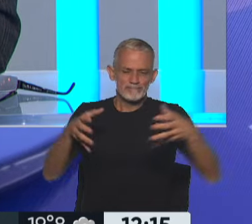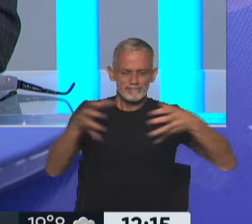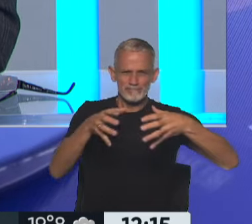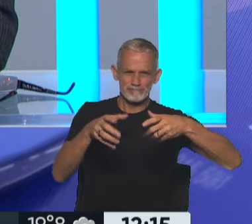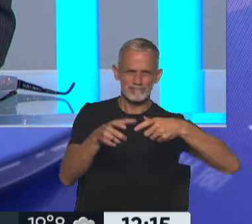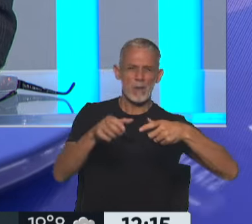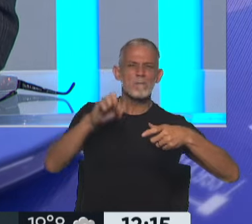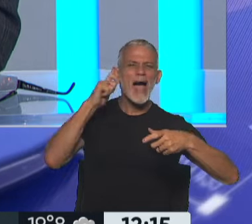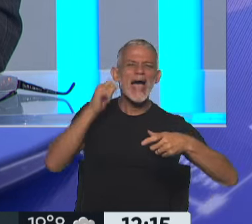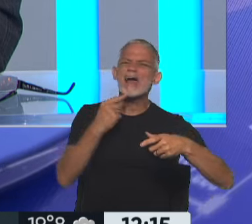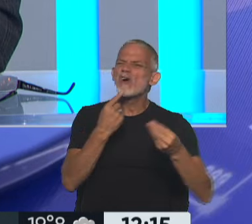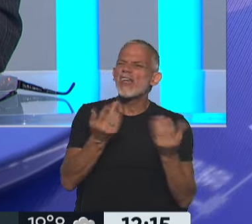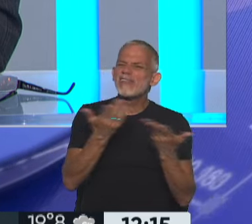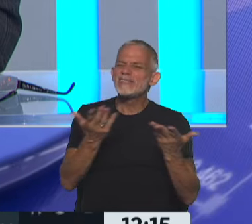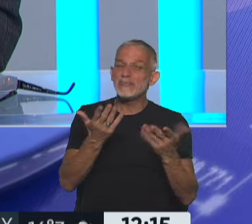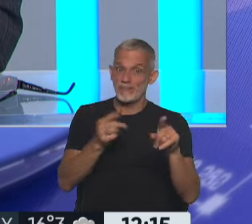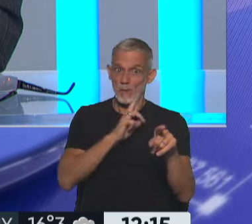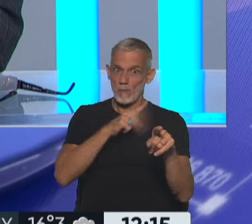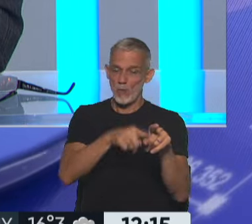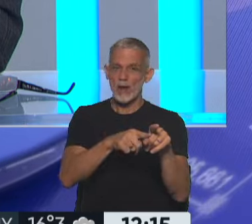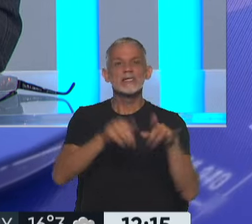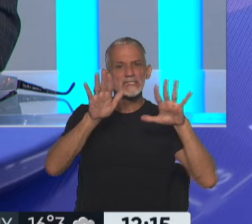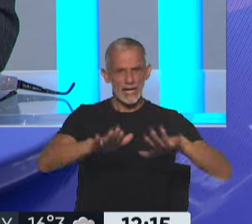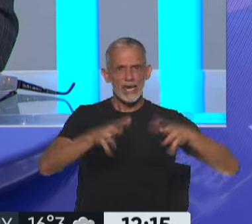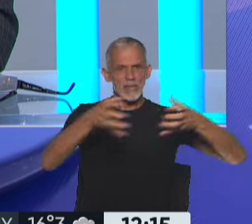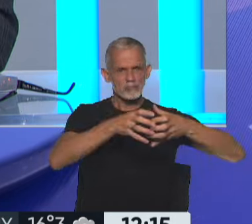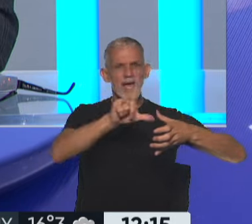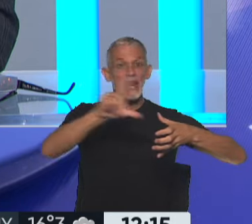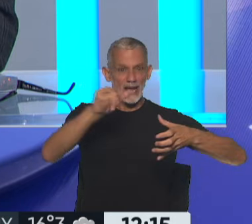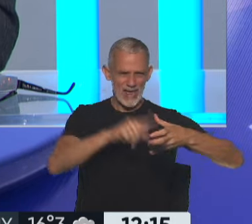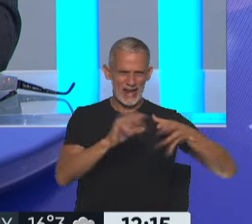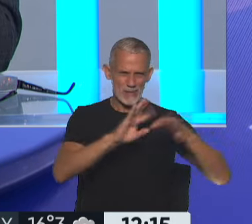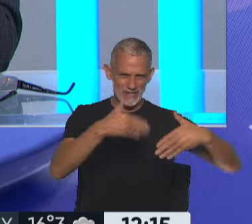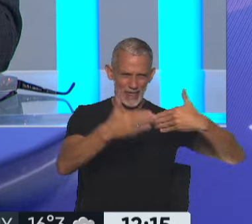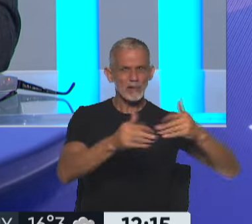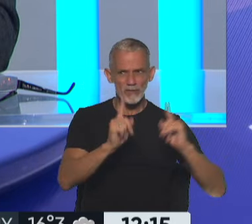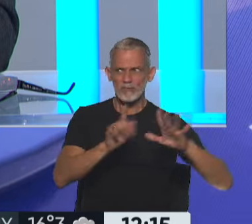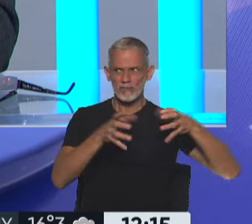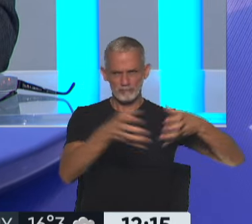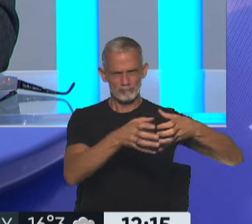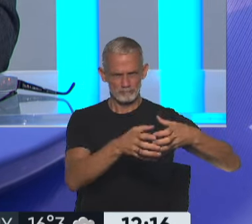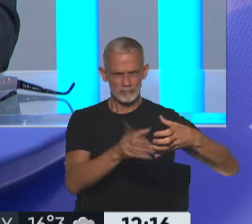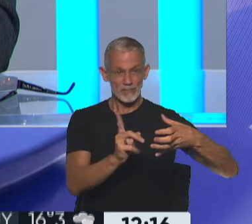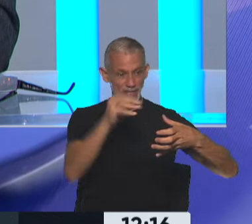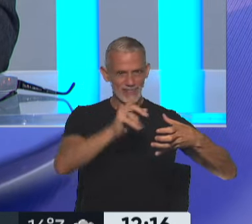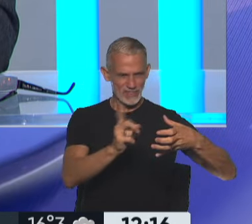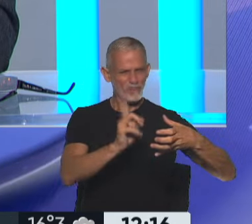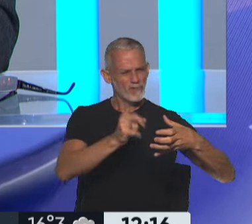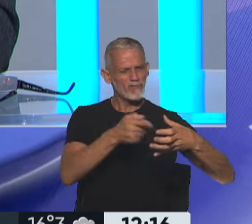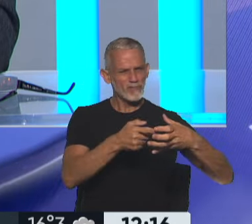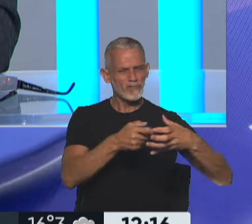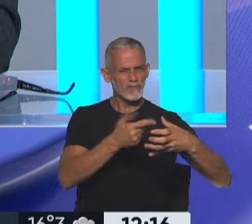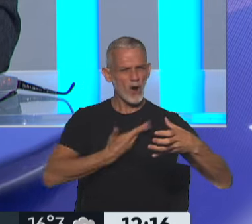pagano lo que están señalando es Marcela pagano se queda en el bloque de la libertad avanza conforma sigue conformando el bloque del